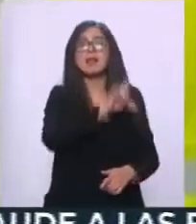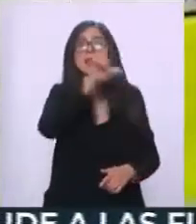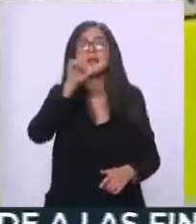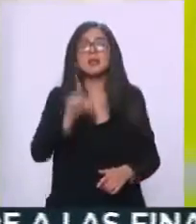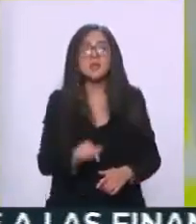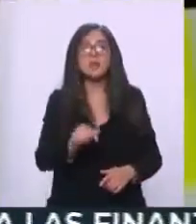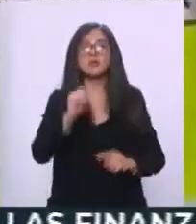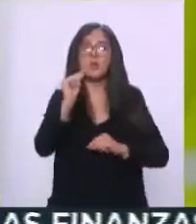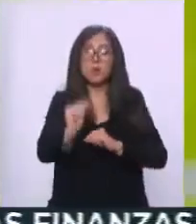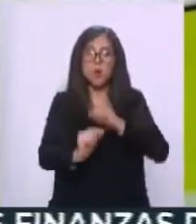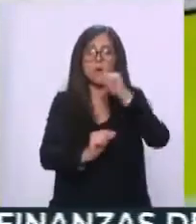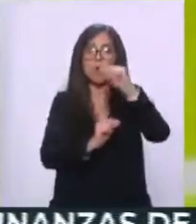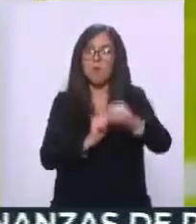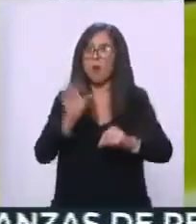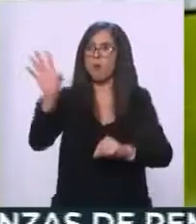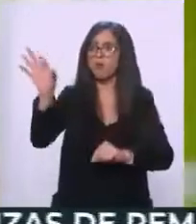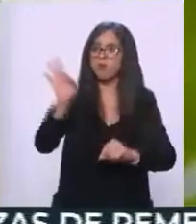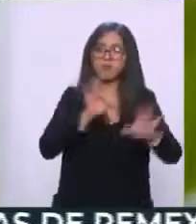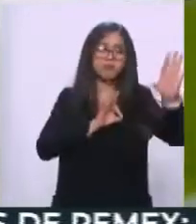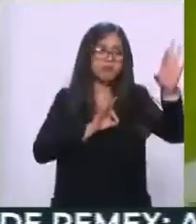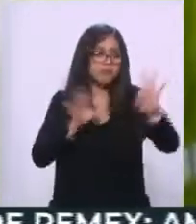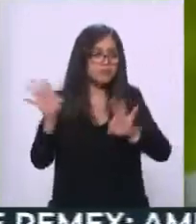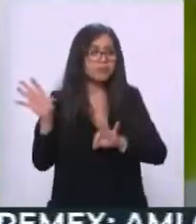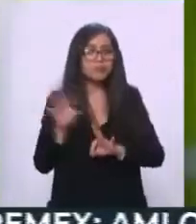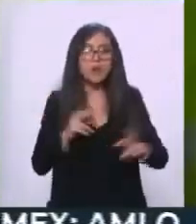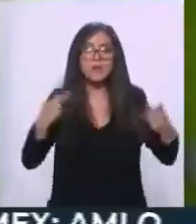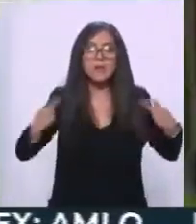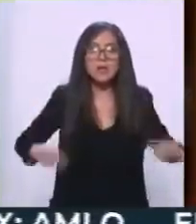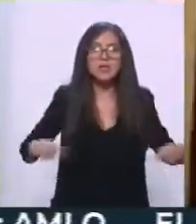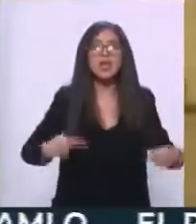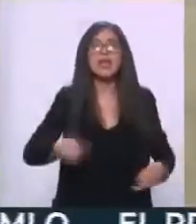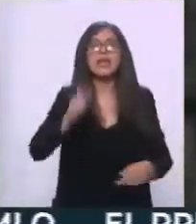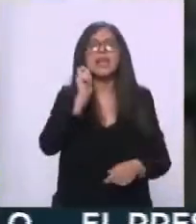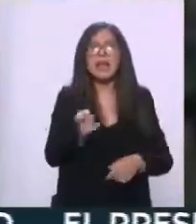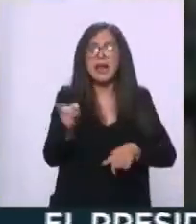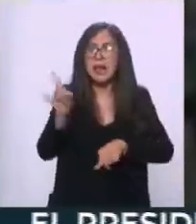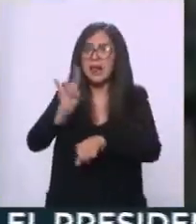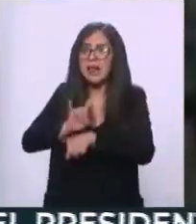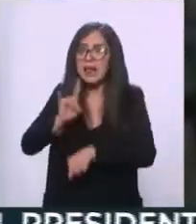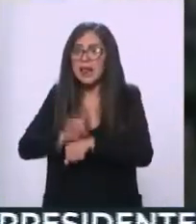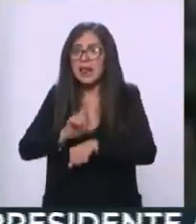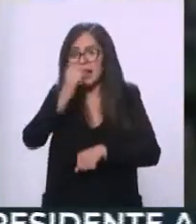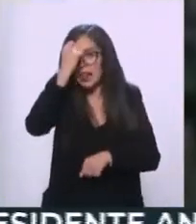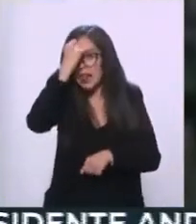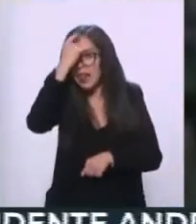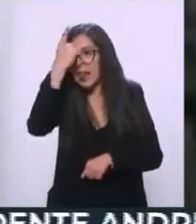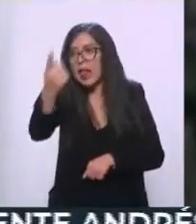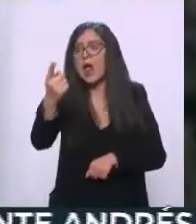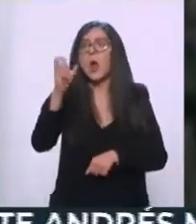régimen anterior, se habla entonces de un montaje y de un circo y de un distractor.